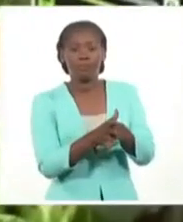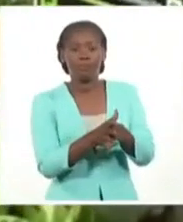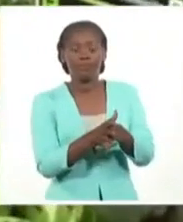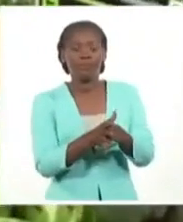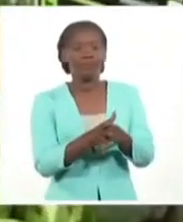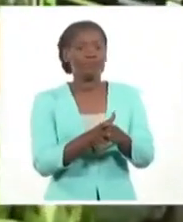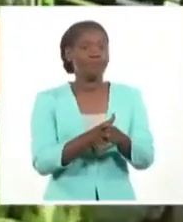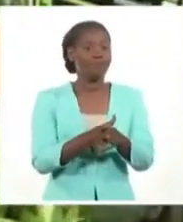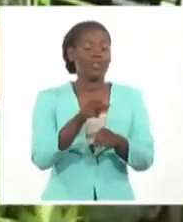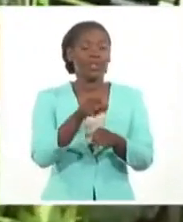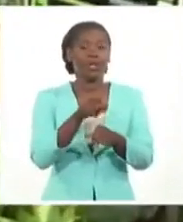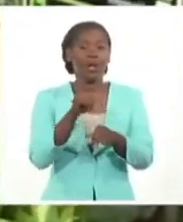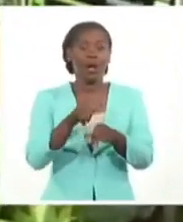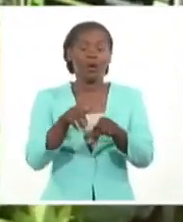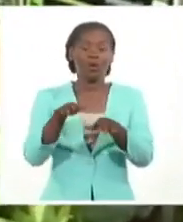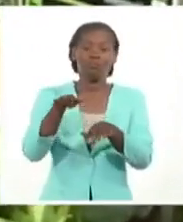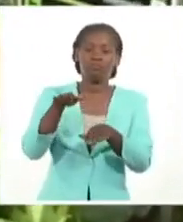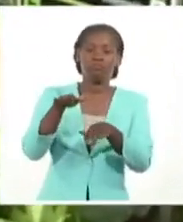una convalecencia.